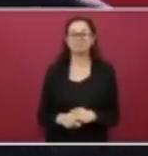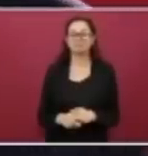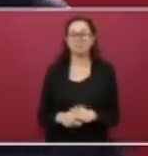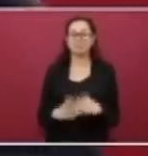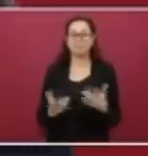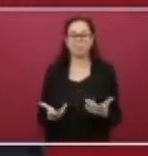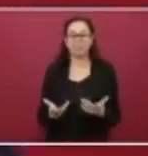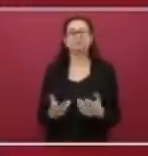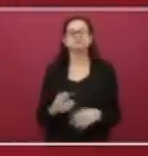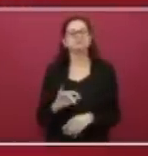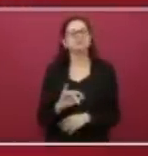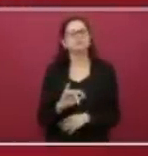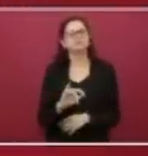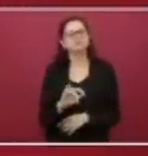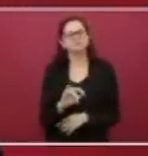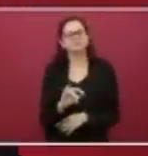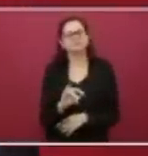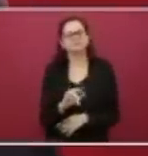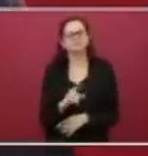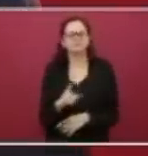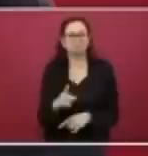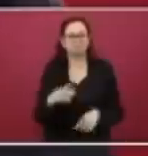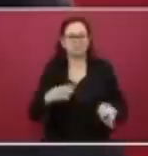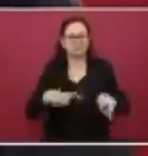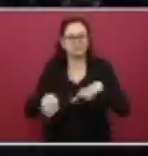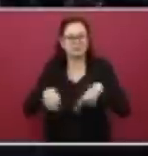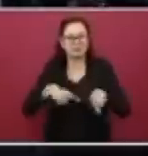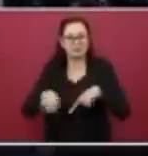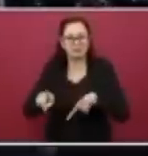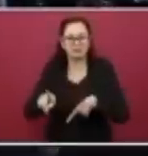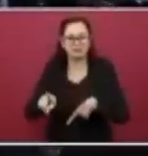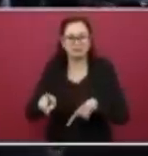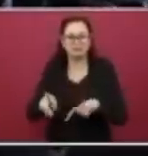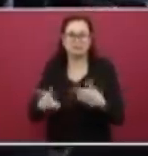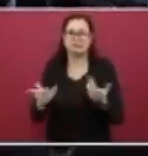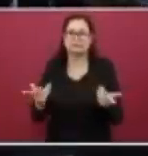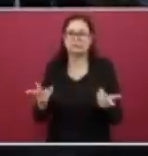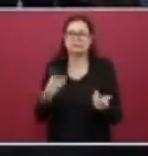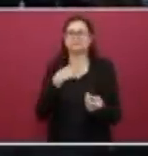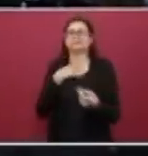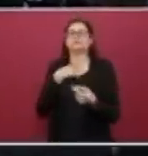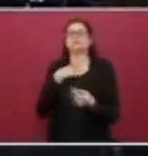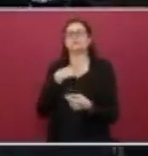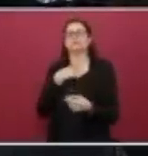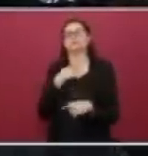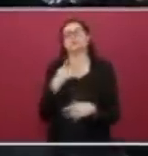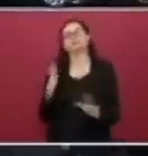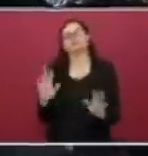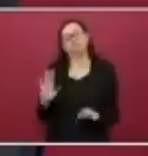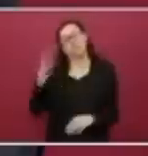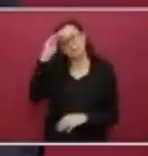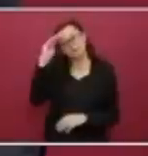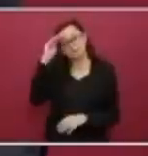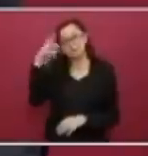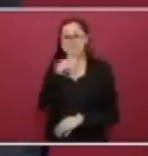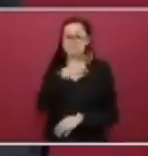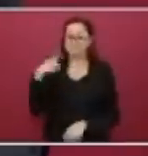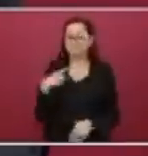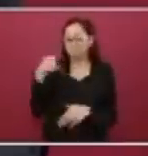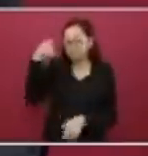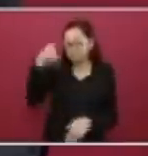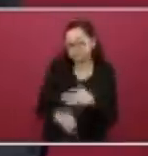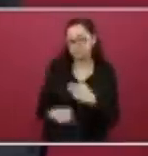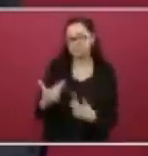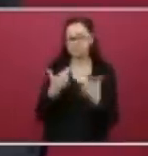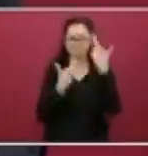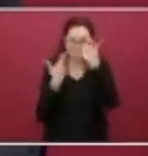pero si afectan el fútbol pues no entonces que se revise del asunto